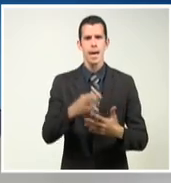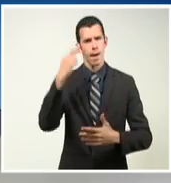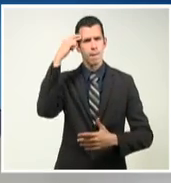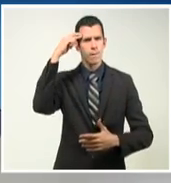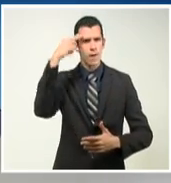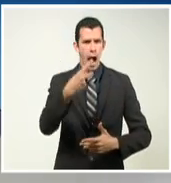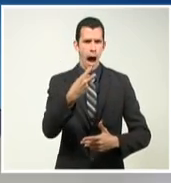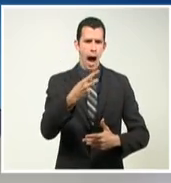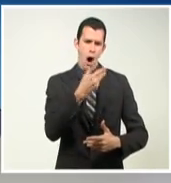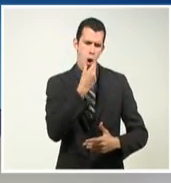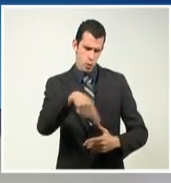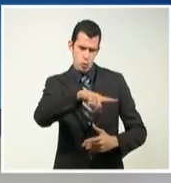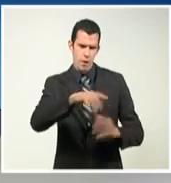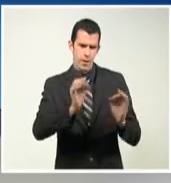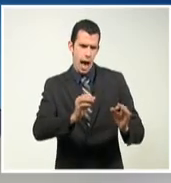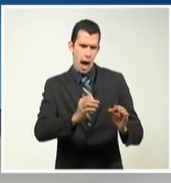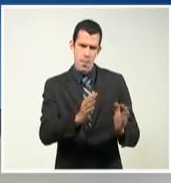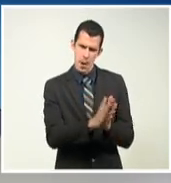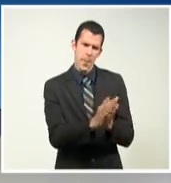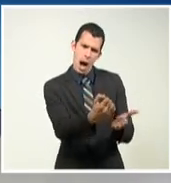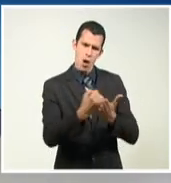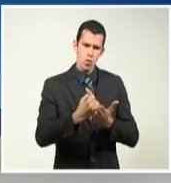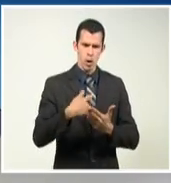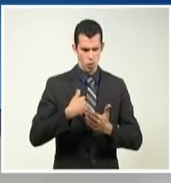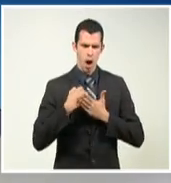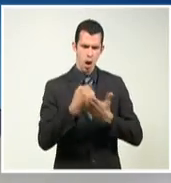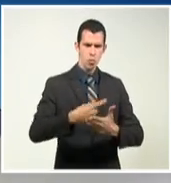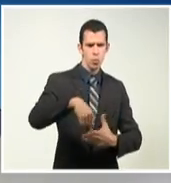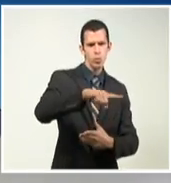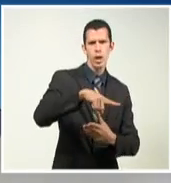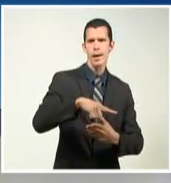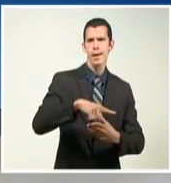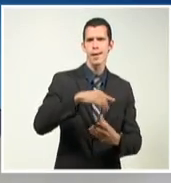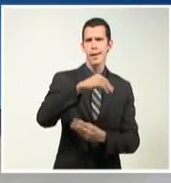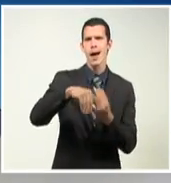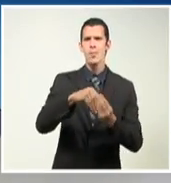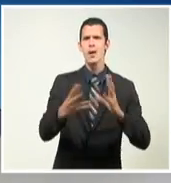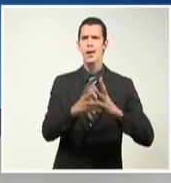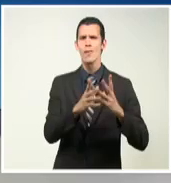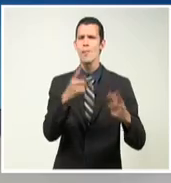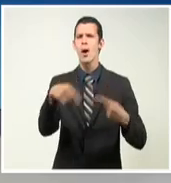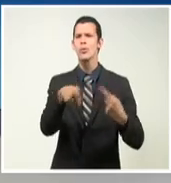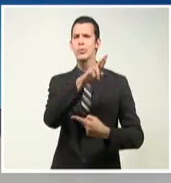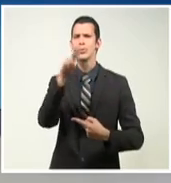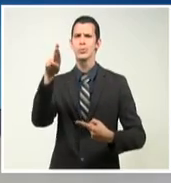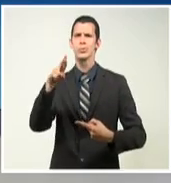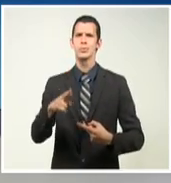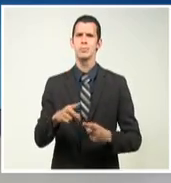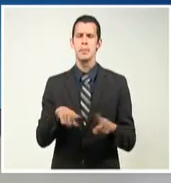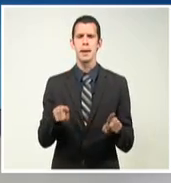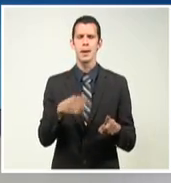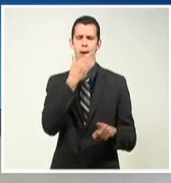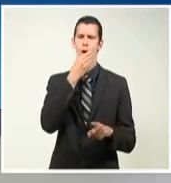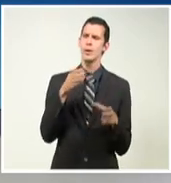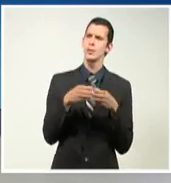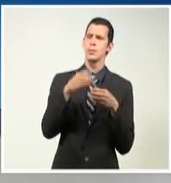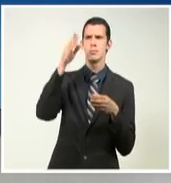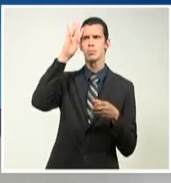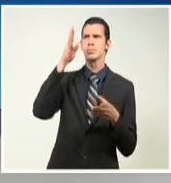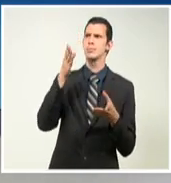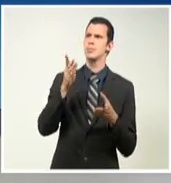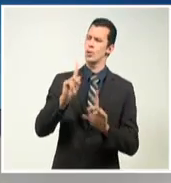en su agenda contrarrevolucionaria que ya estaba definida desde mucho antes y que además era ajena a la mayoría de esos jóvenes que estaban